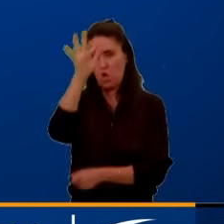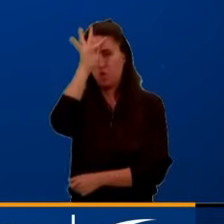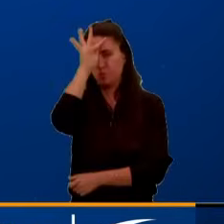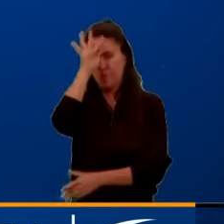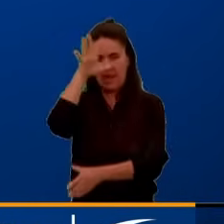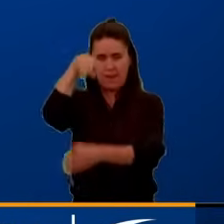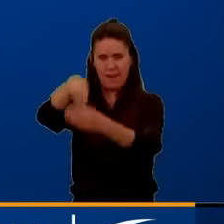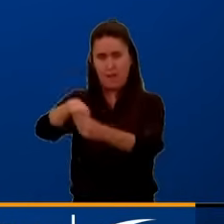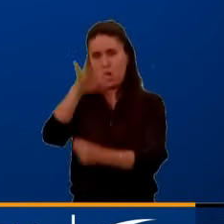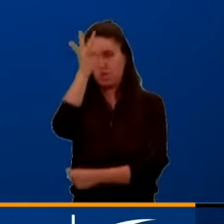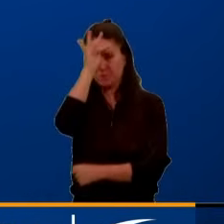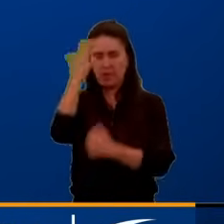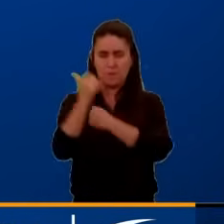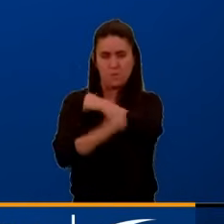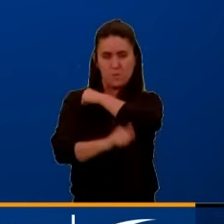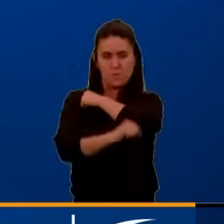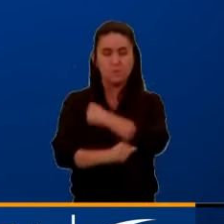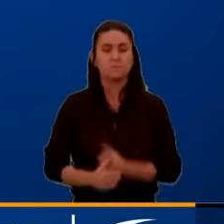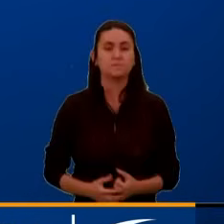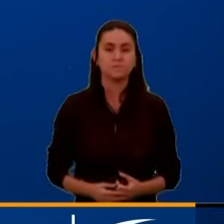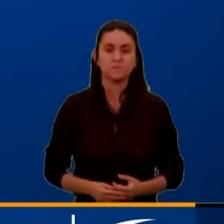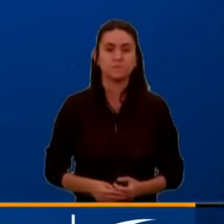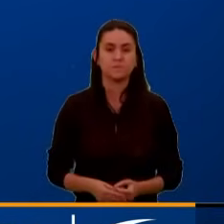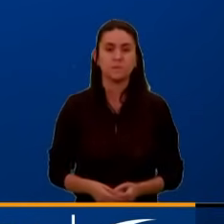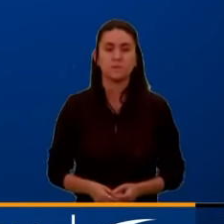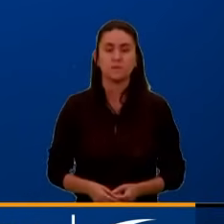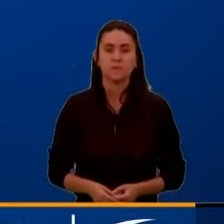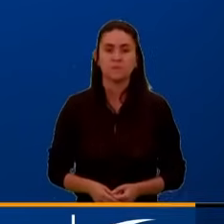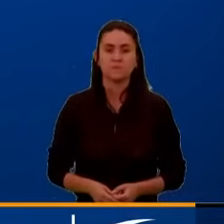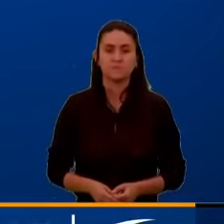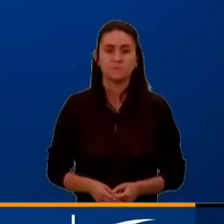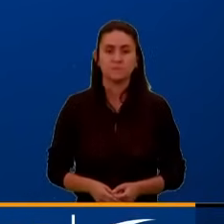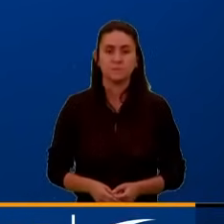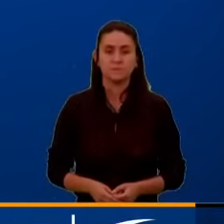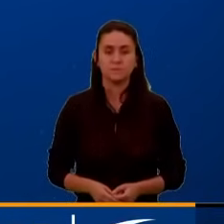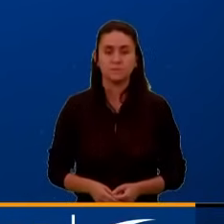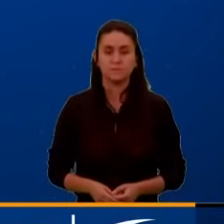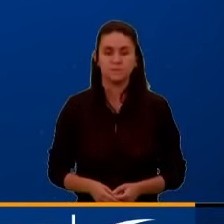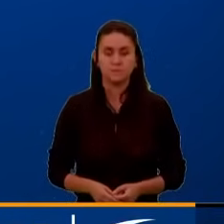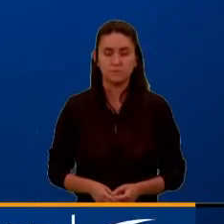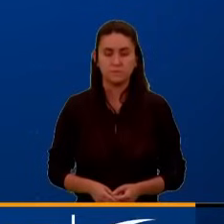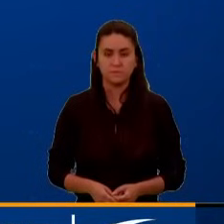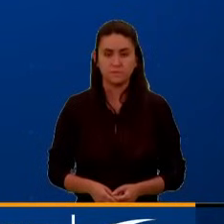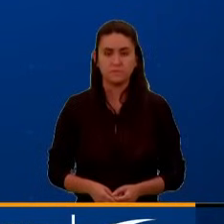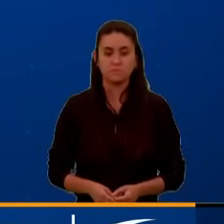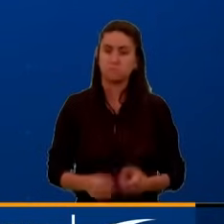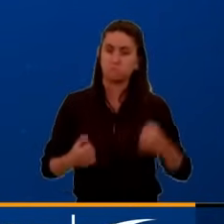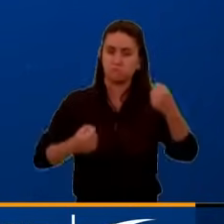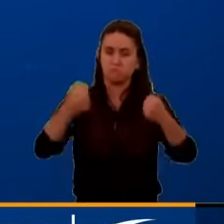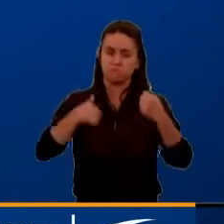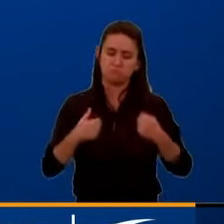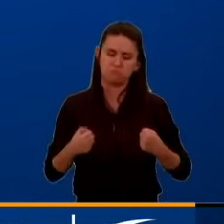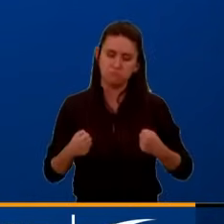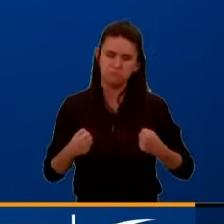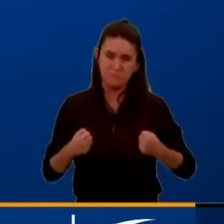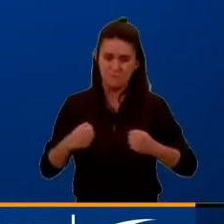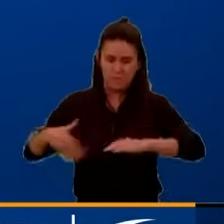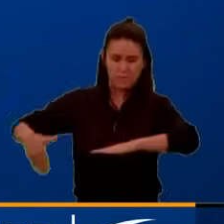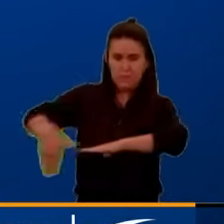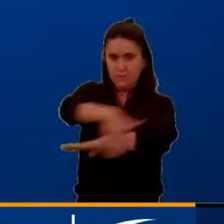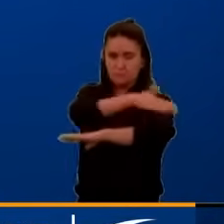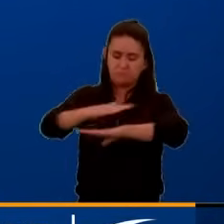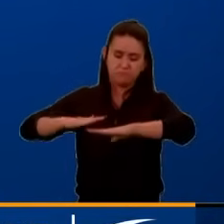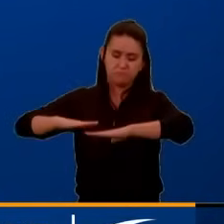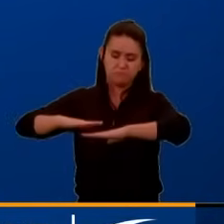del occidente de Boyacá. ¿Qué tenían ahí? El vehículo transitaba por la vía Otanche-Puerto Boyacá